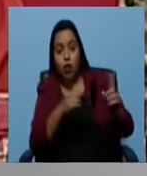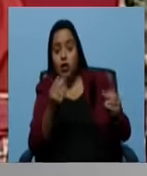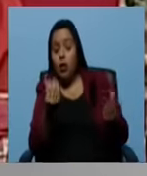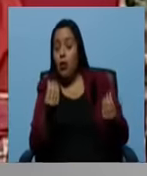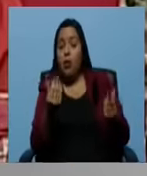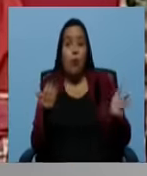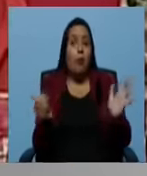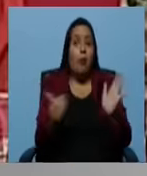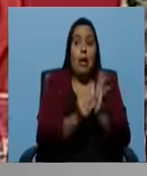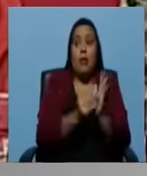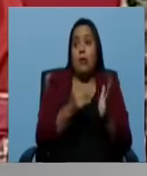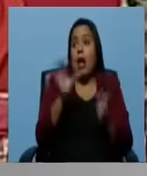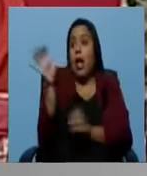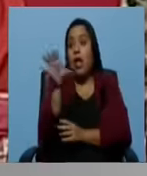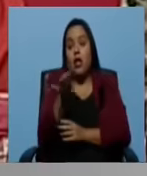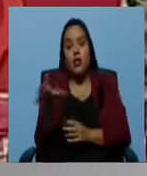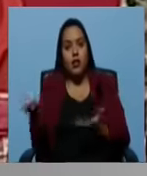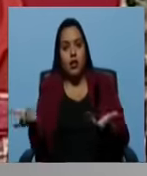países.